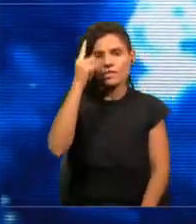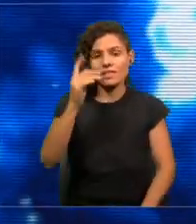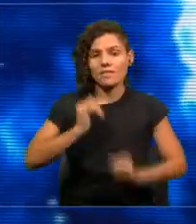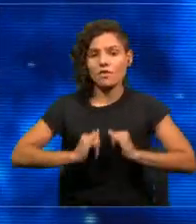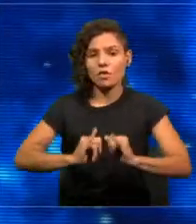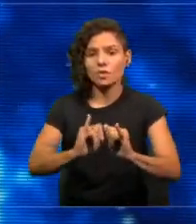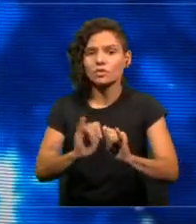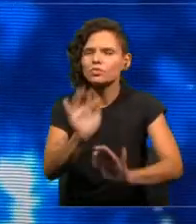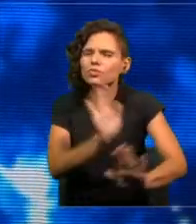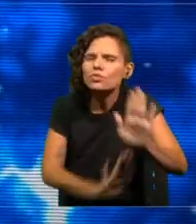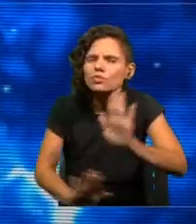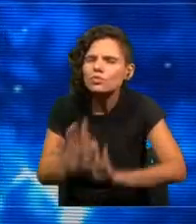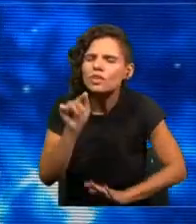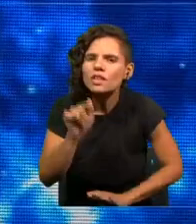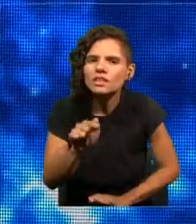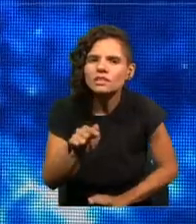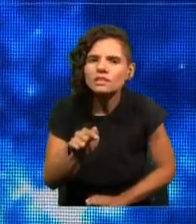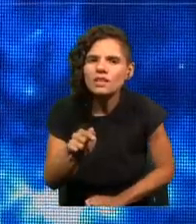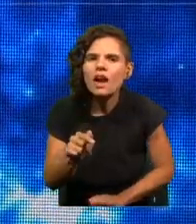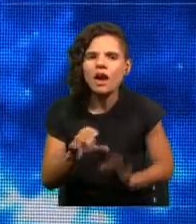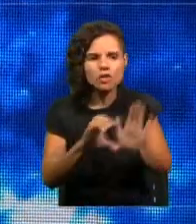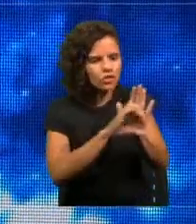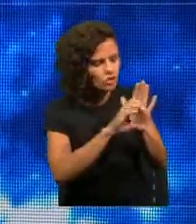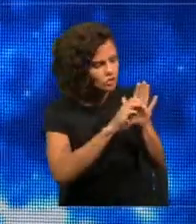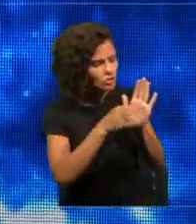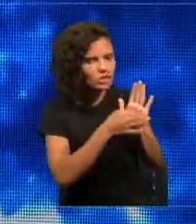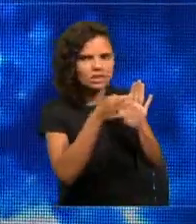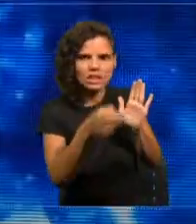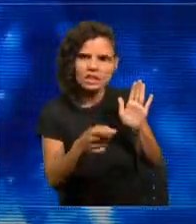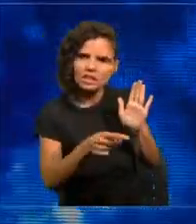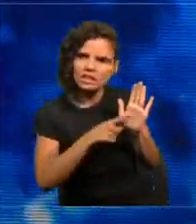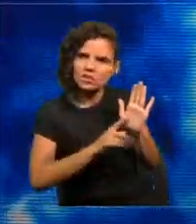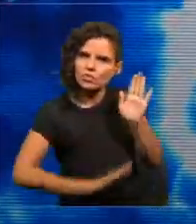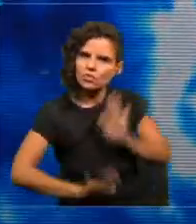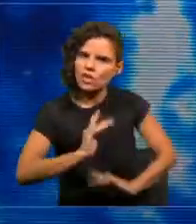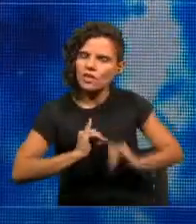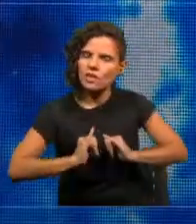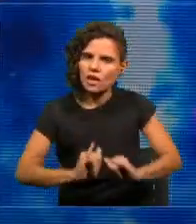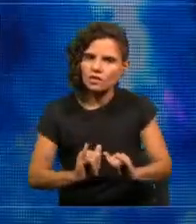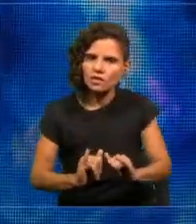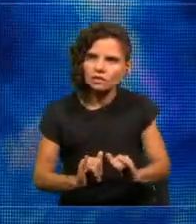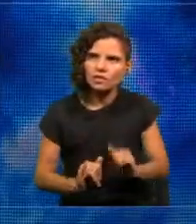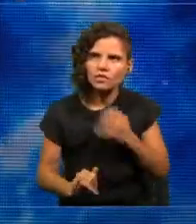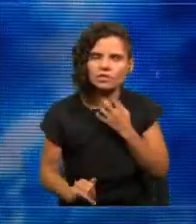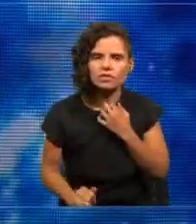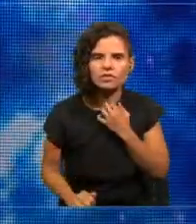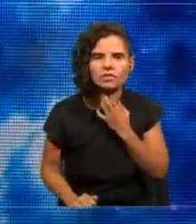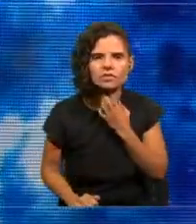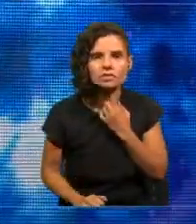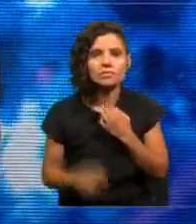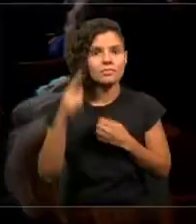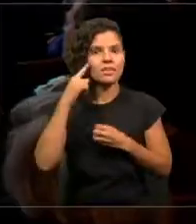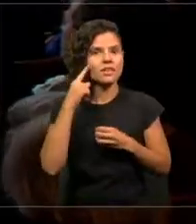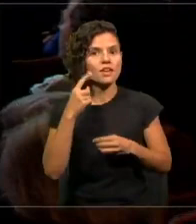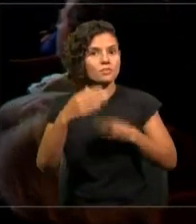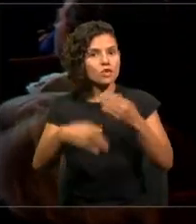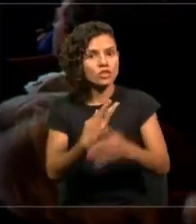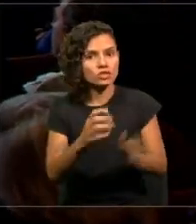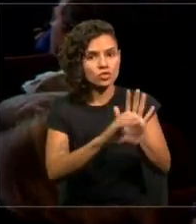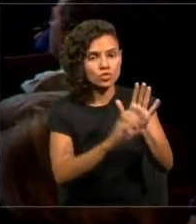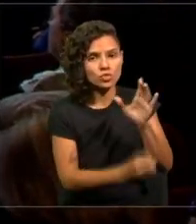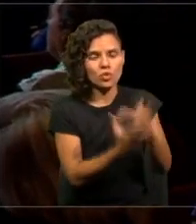datos está consagrada hoy en nuestra constitución no podemos exigir menos que eso en el proceso constituyente